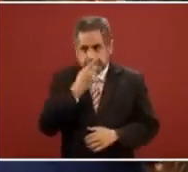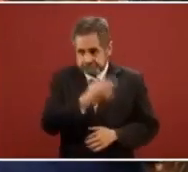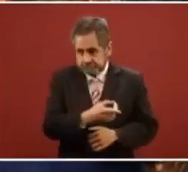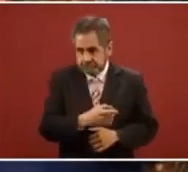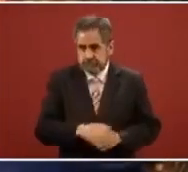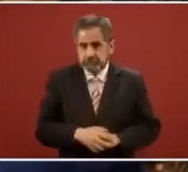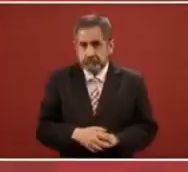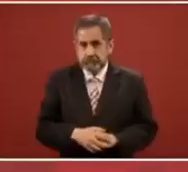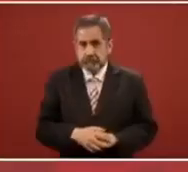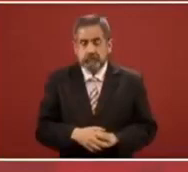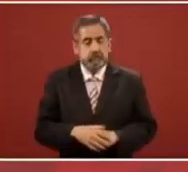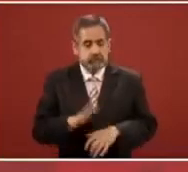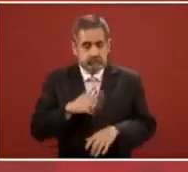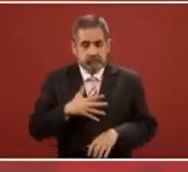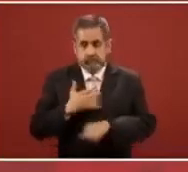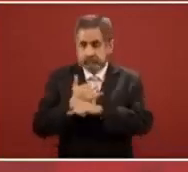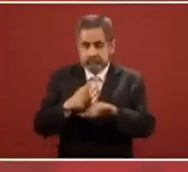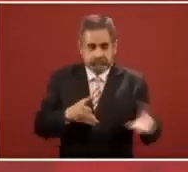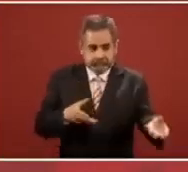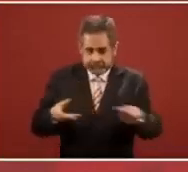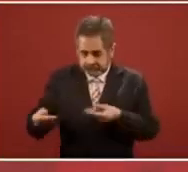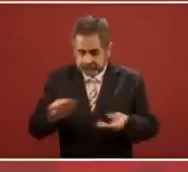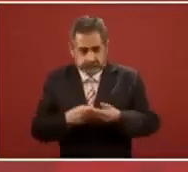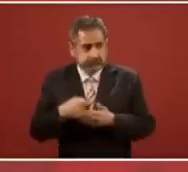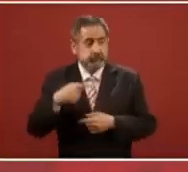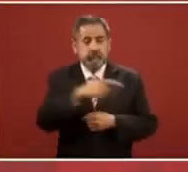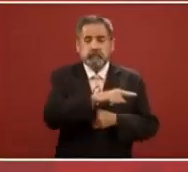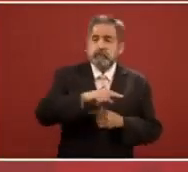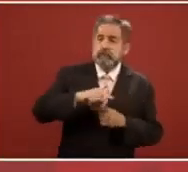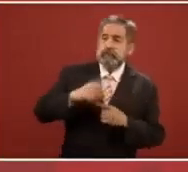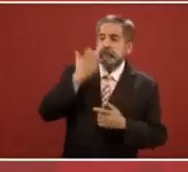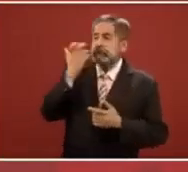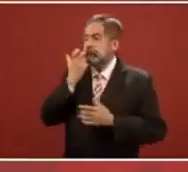y ya tengo información que le están buscando la vuelta.